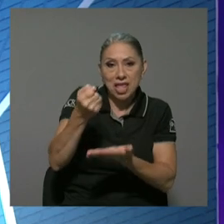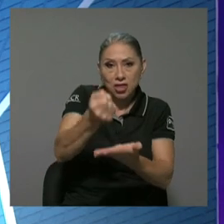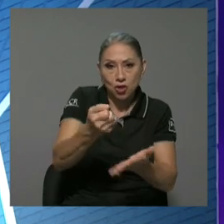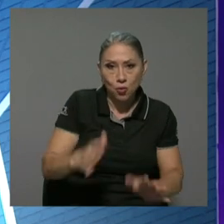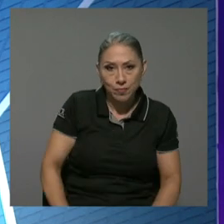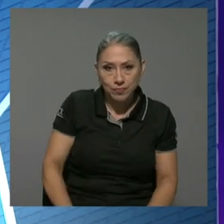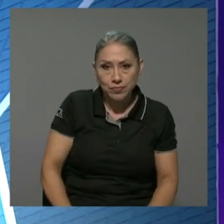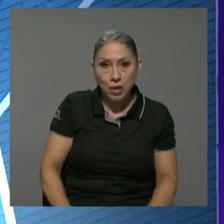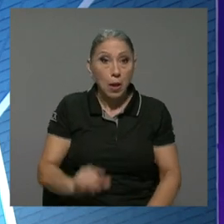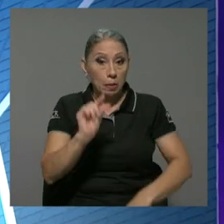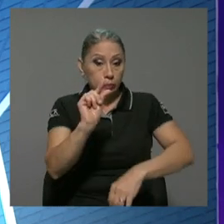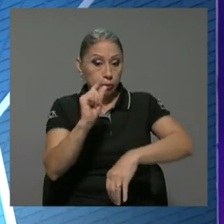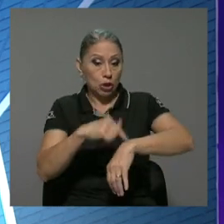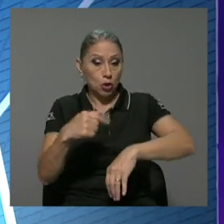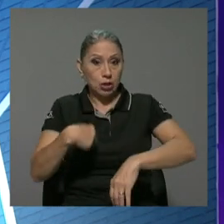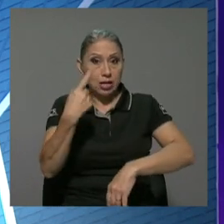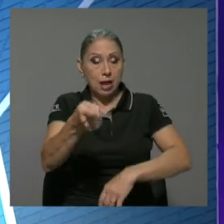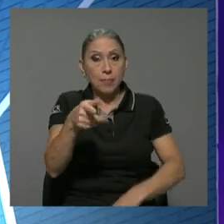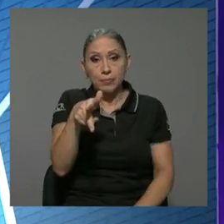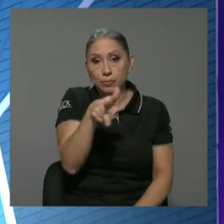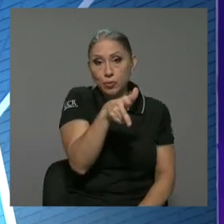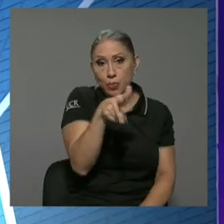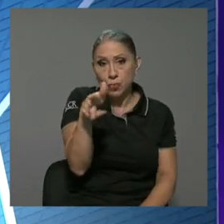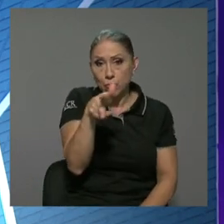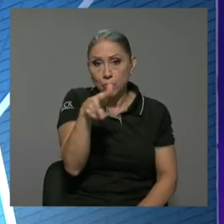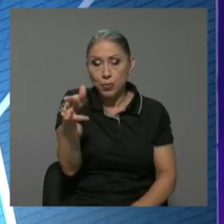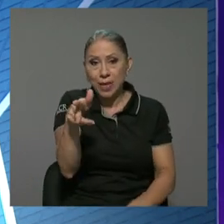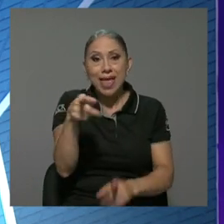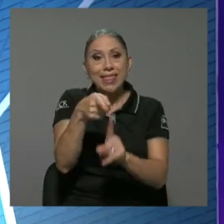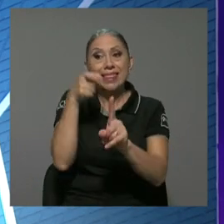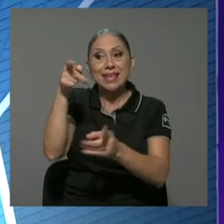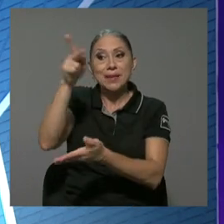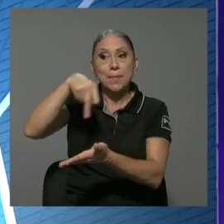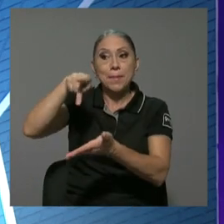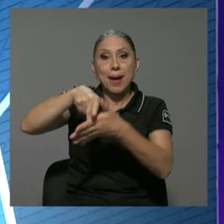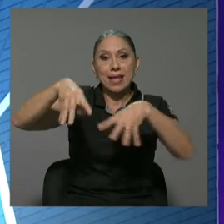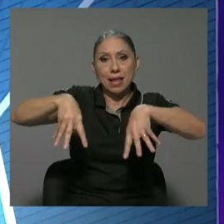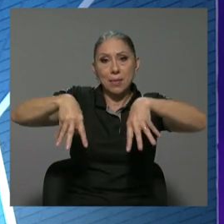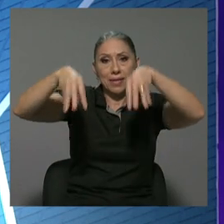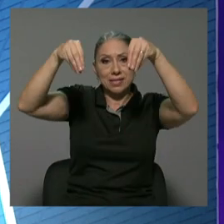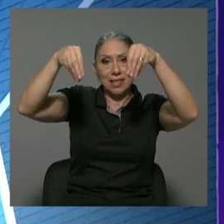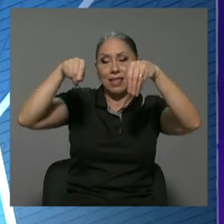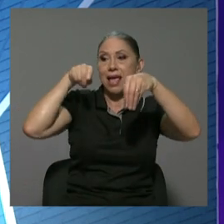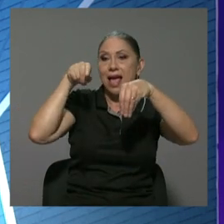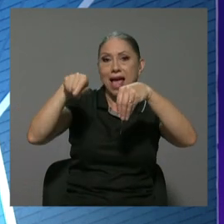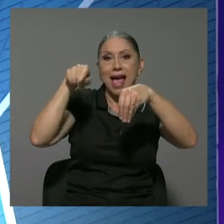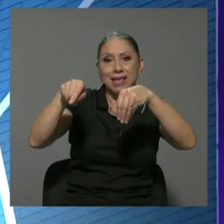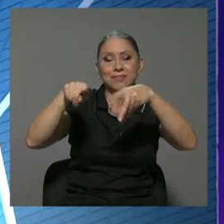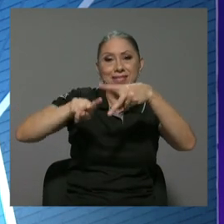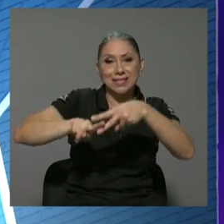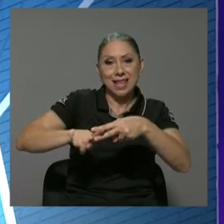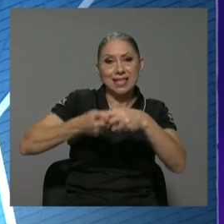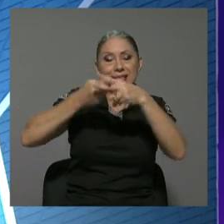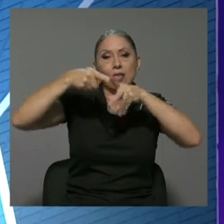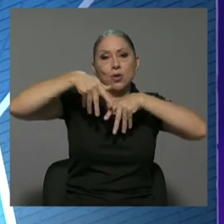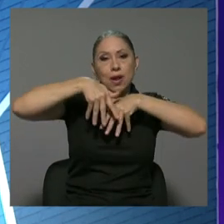Tendremos muy pronto también imágenes desde el Parque de la Merced, que es donde se está iniciando esta marcha, cuyo recorrido